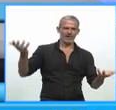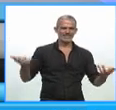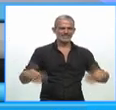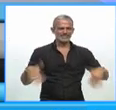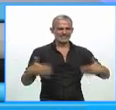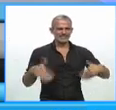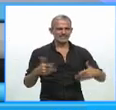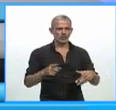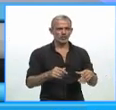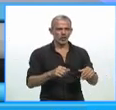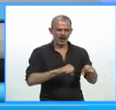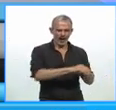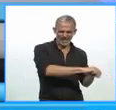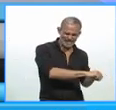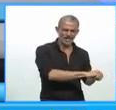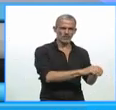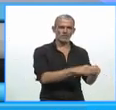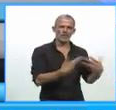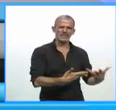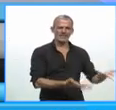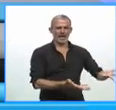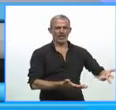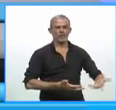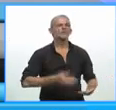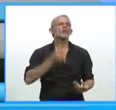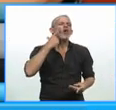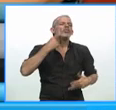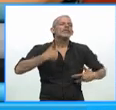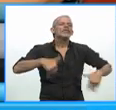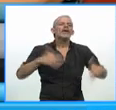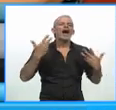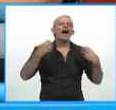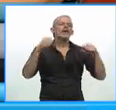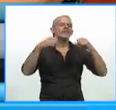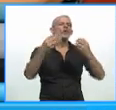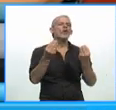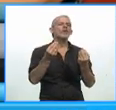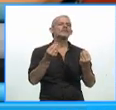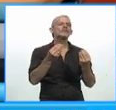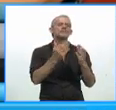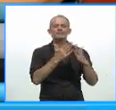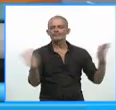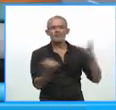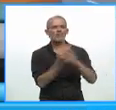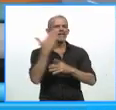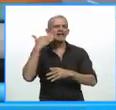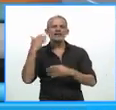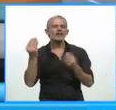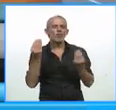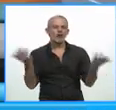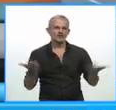para todo lo que es las maniobras, se nota un montón. Sí. Claro. ¿Y cómo es un día normal de entrenamiento de ustedes, de ambos, pregunto?